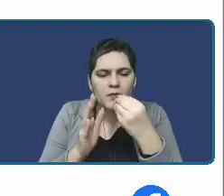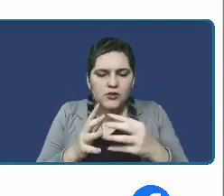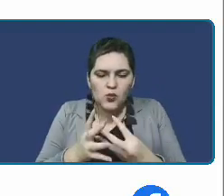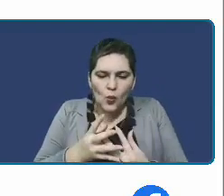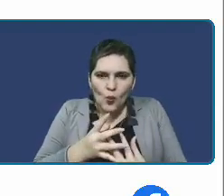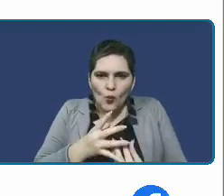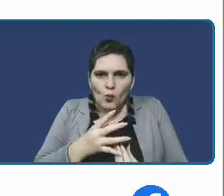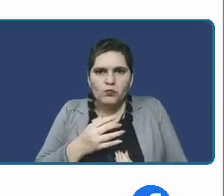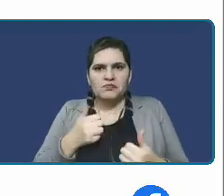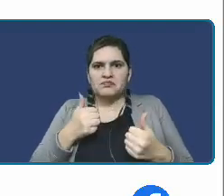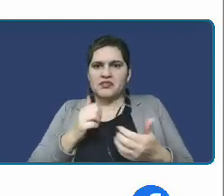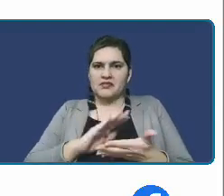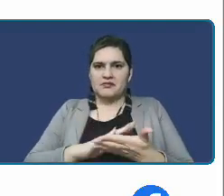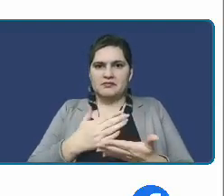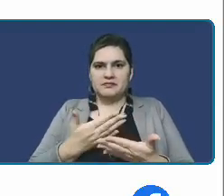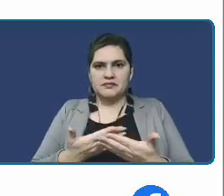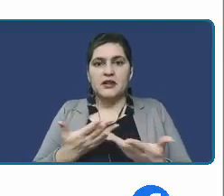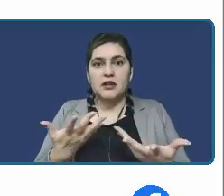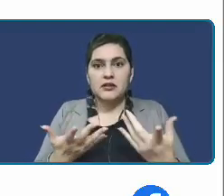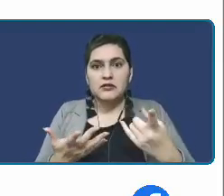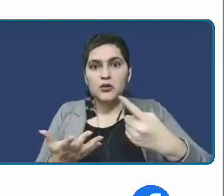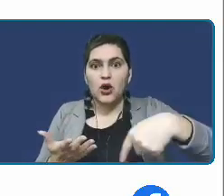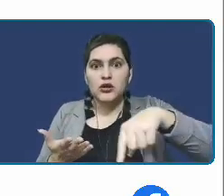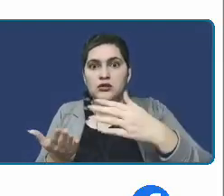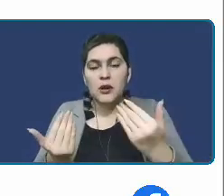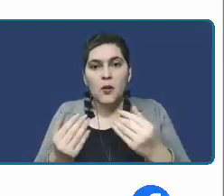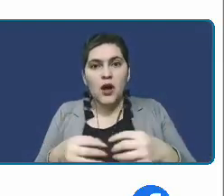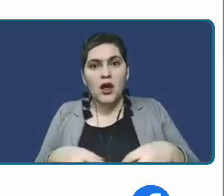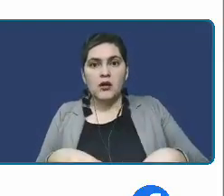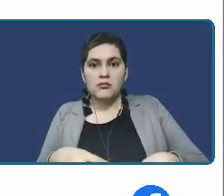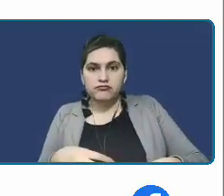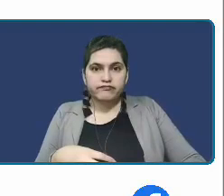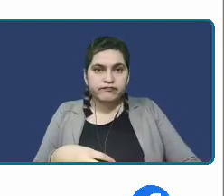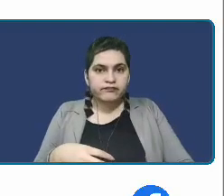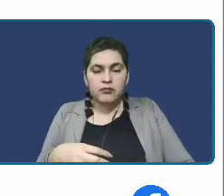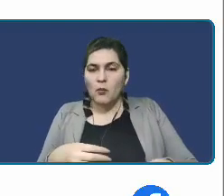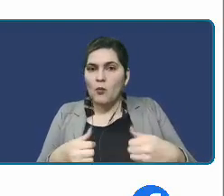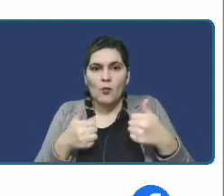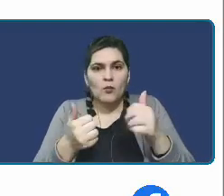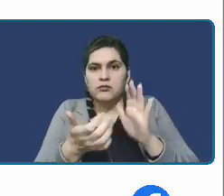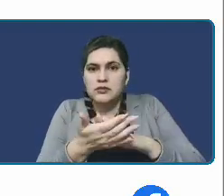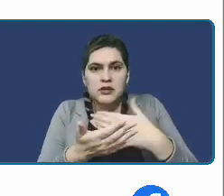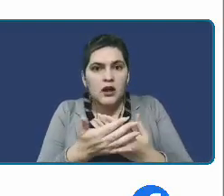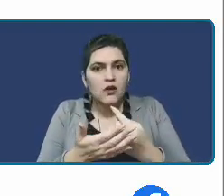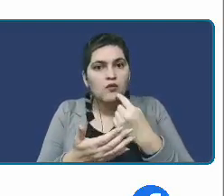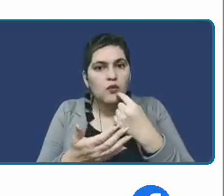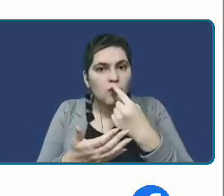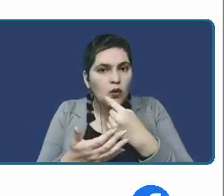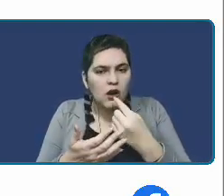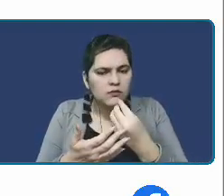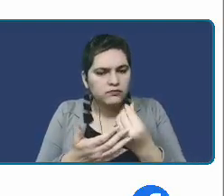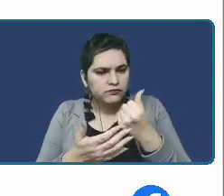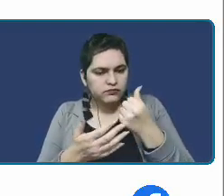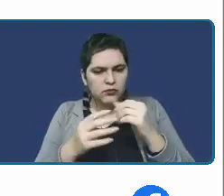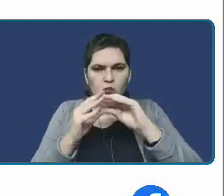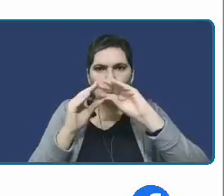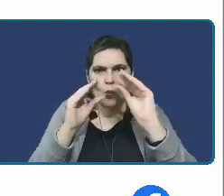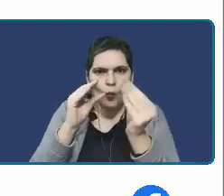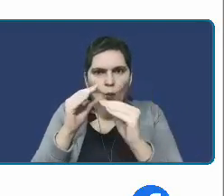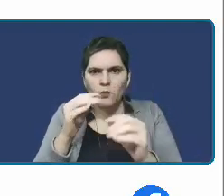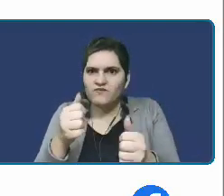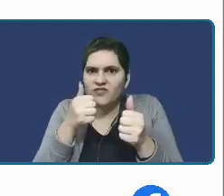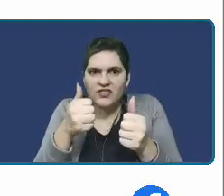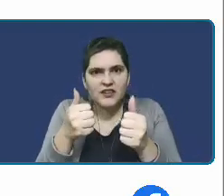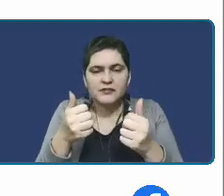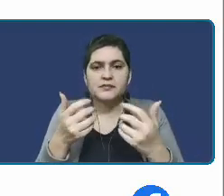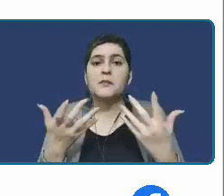necesitamos todos tener un estómago que esté sano, una boca que esté sana y el intestino que esté funcionando bien. Pero, ¿qué es lo que vemos en